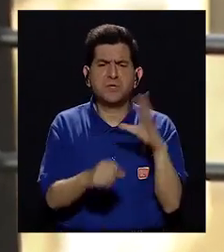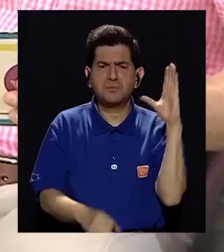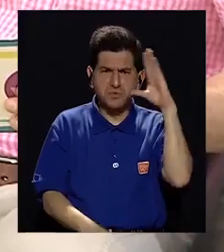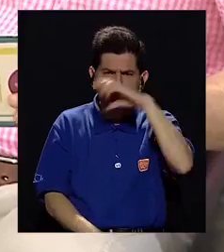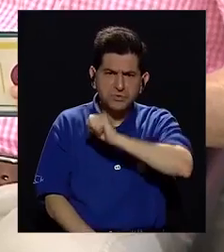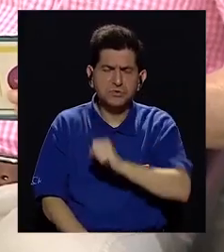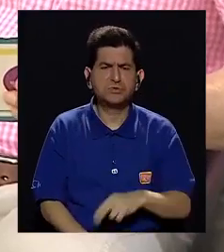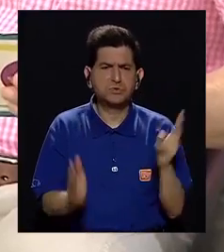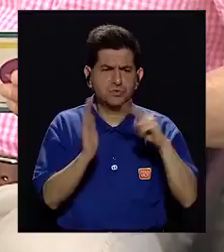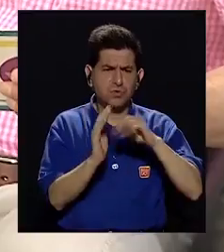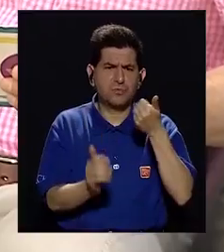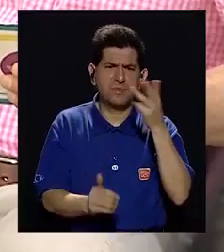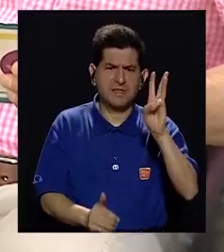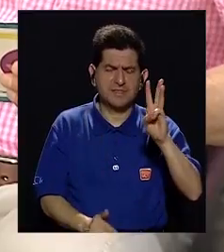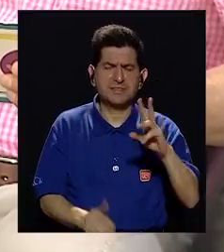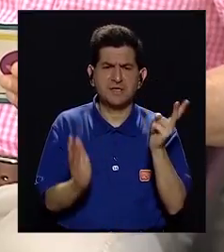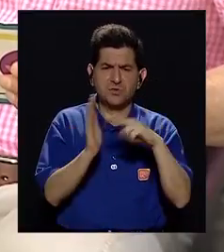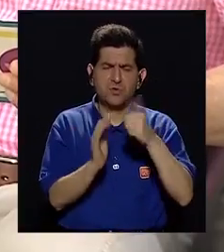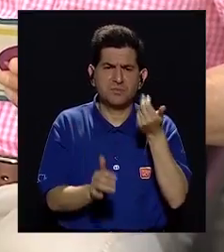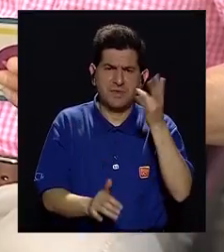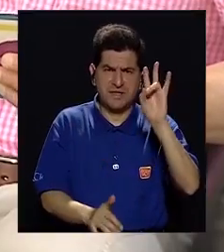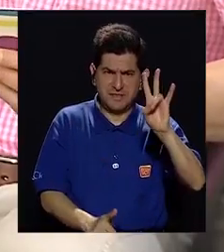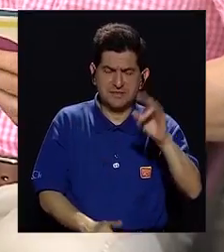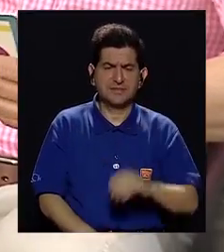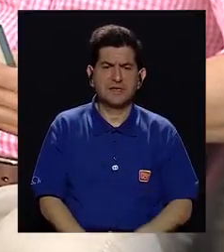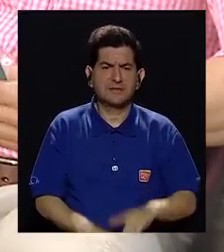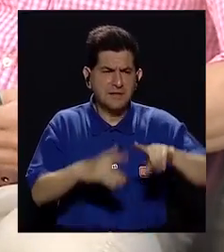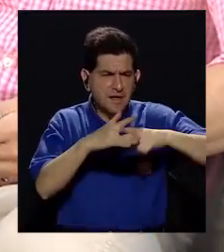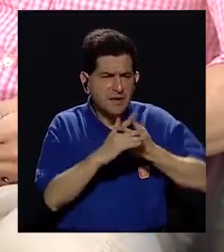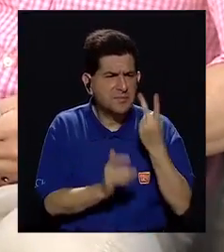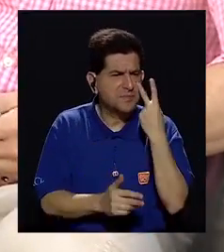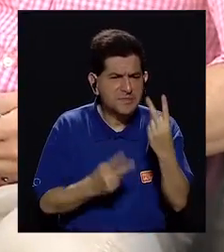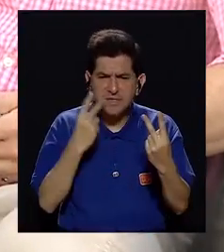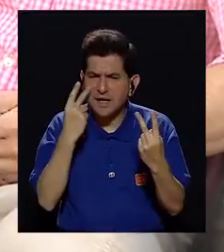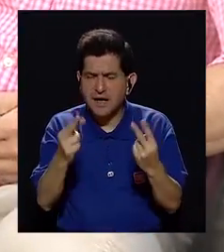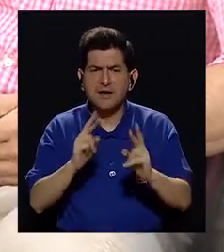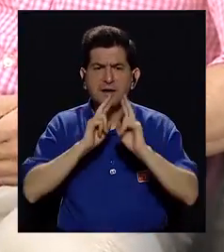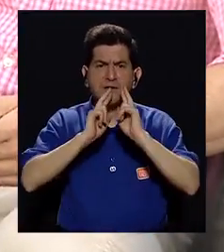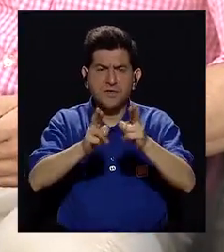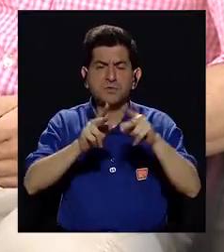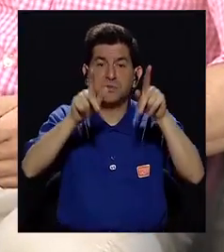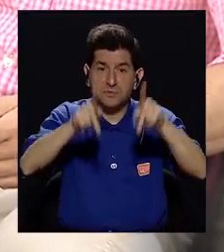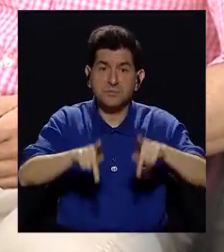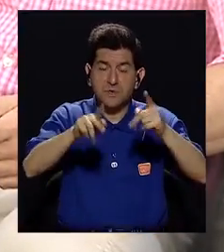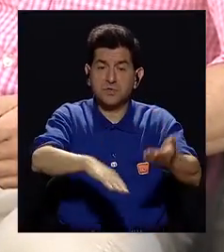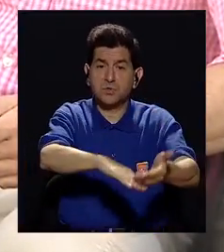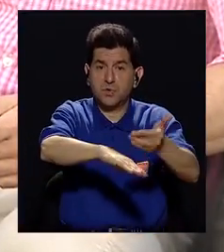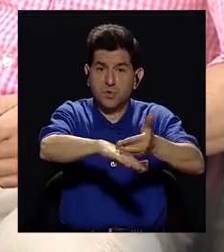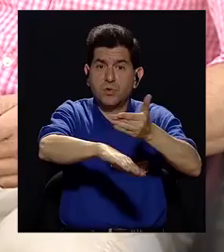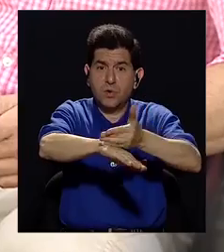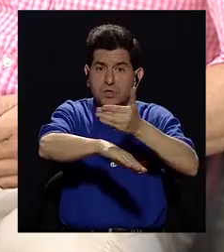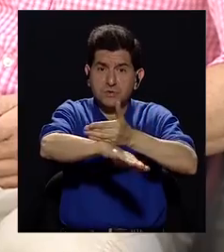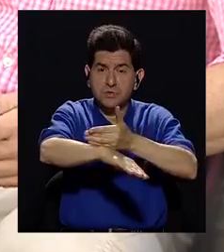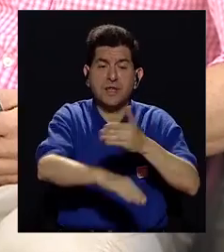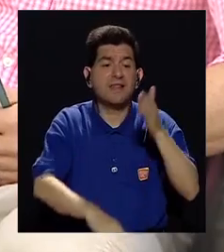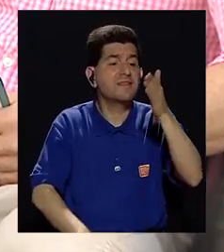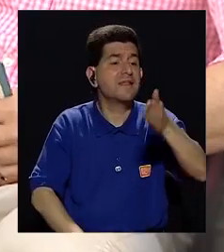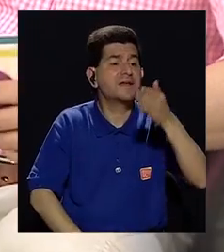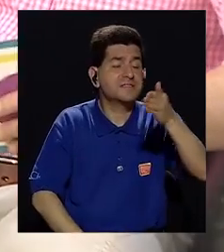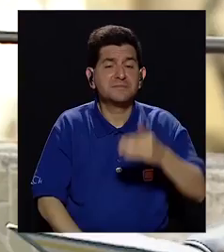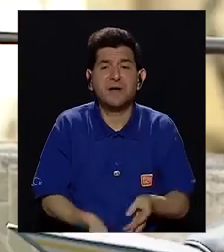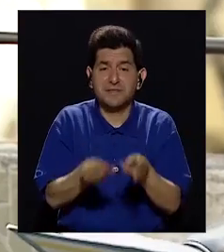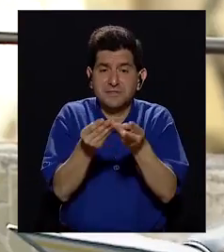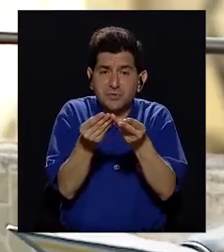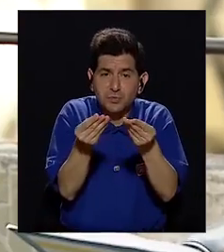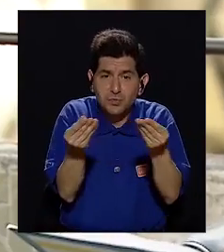años, ya 2016, 2017, que empezamos a ver los resultados de que más bien esas personas avanzan más lentamente hacia el